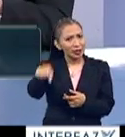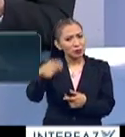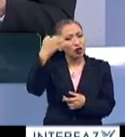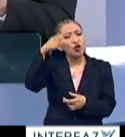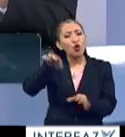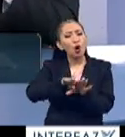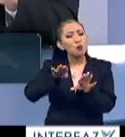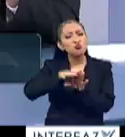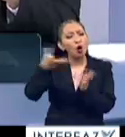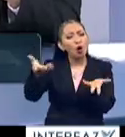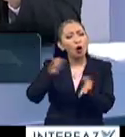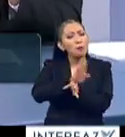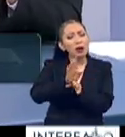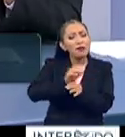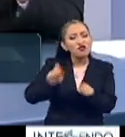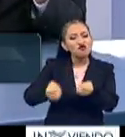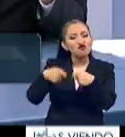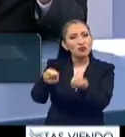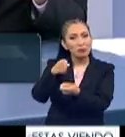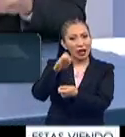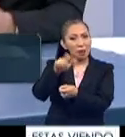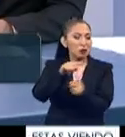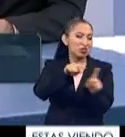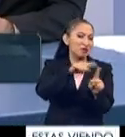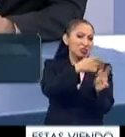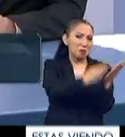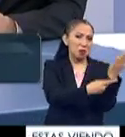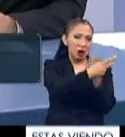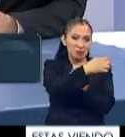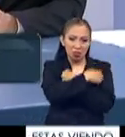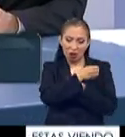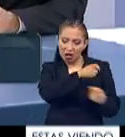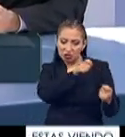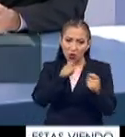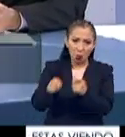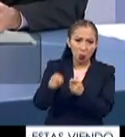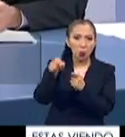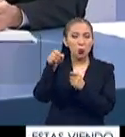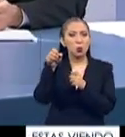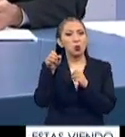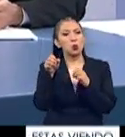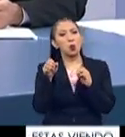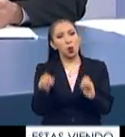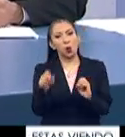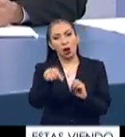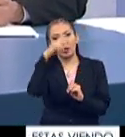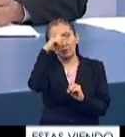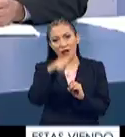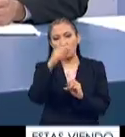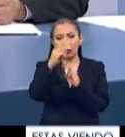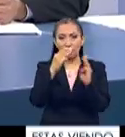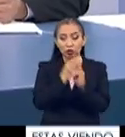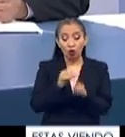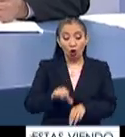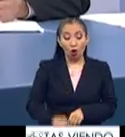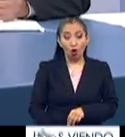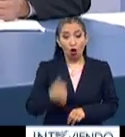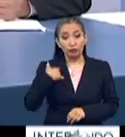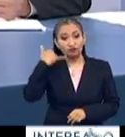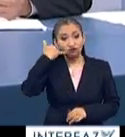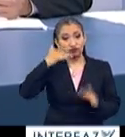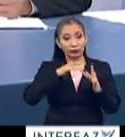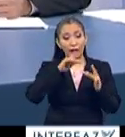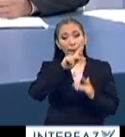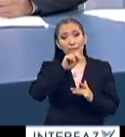mismos como beneficiados, pues, ya sea por distintos programas educativos en México y en el mundo. Hoy nos comunicamos